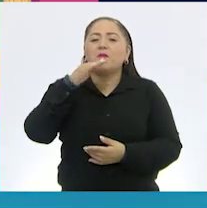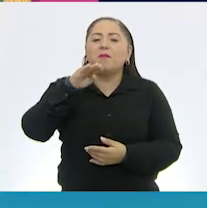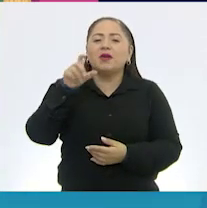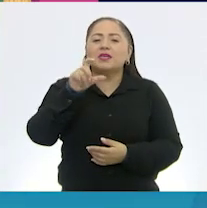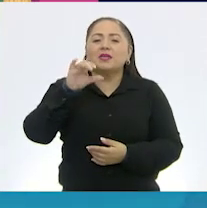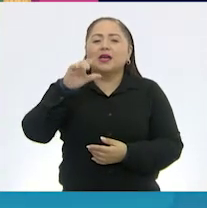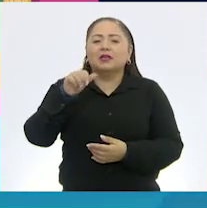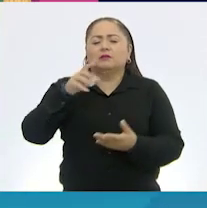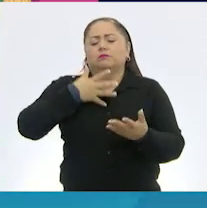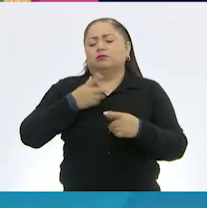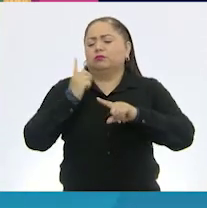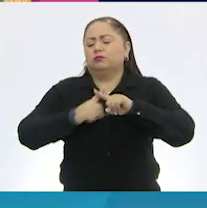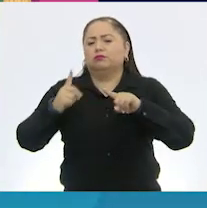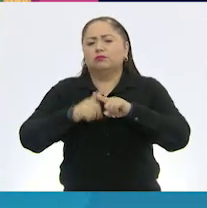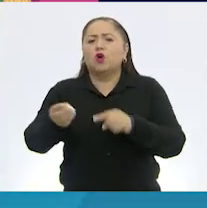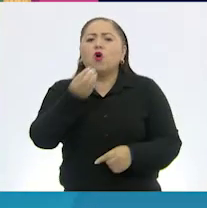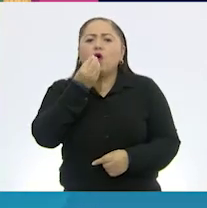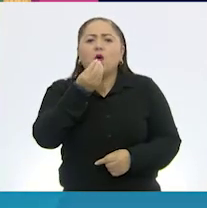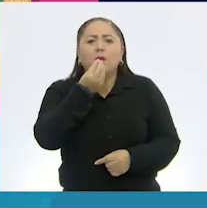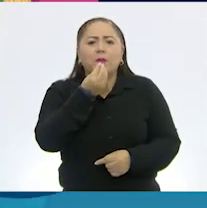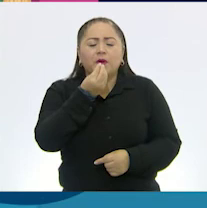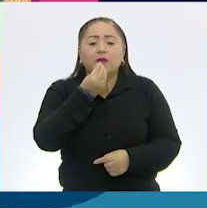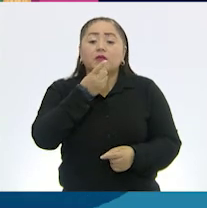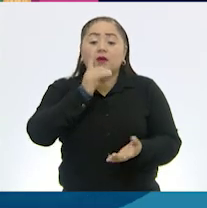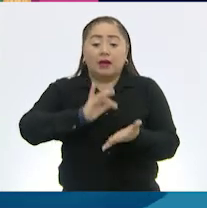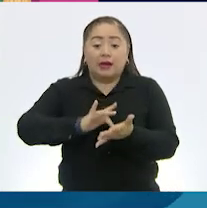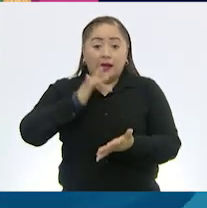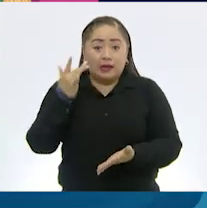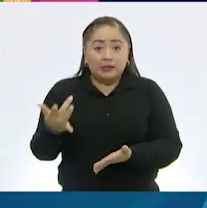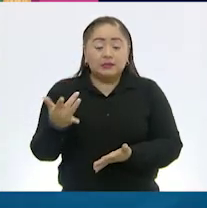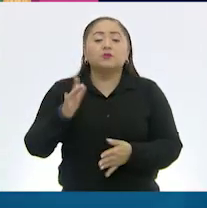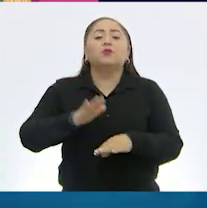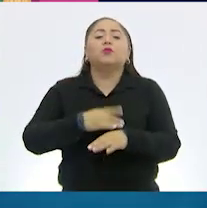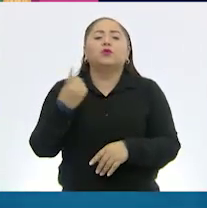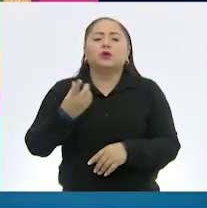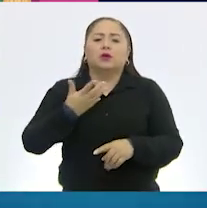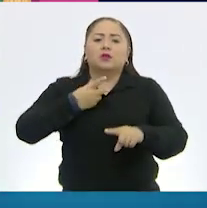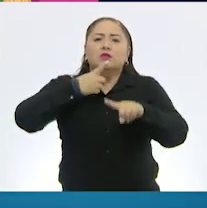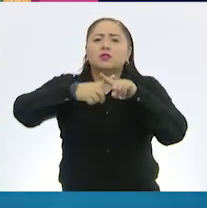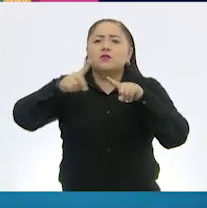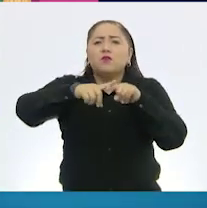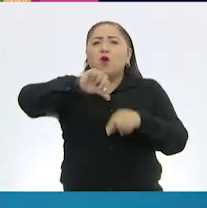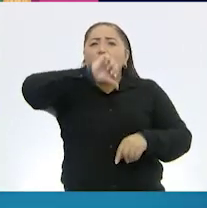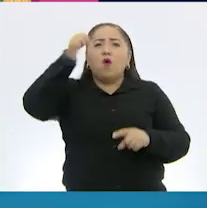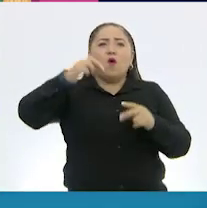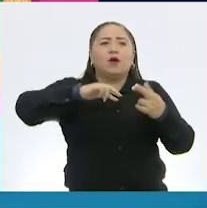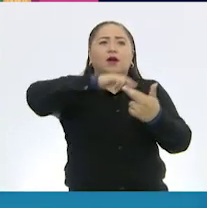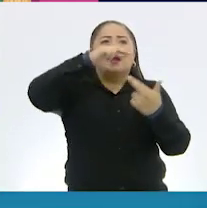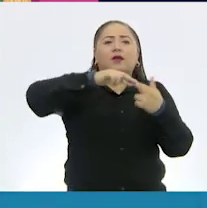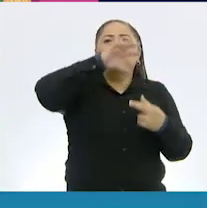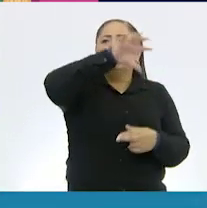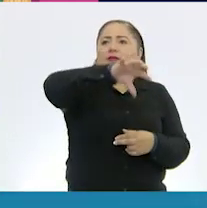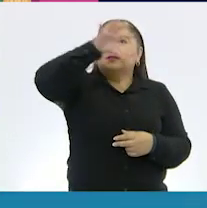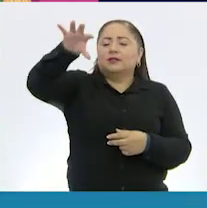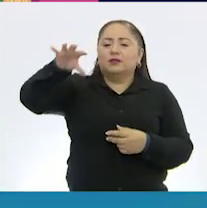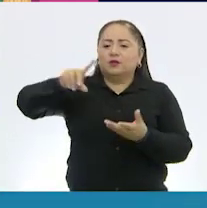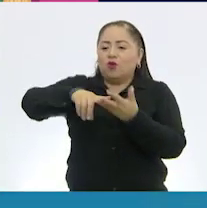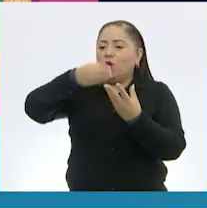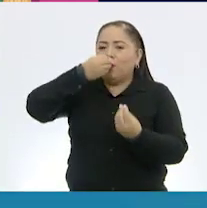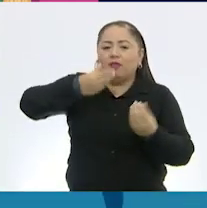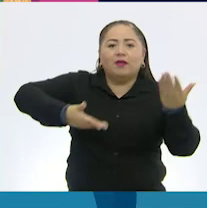tenían variedades de alimentos gracias a que recibían tributos de otras regiones de